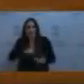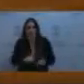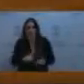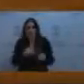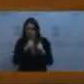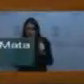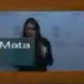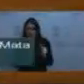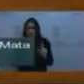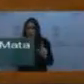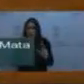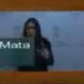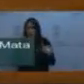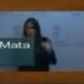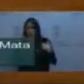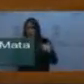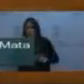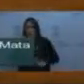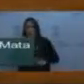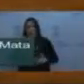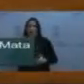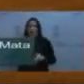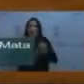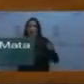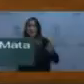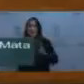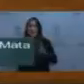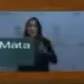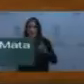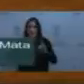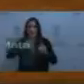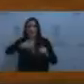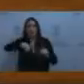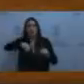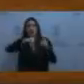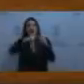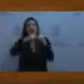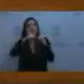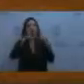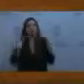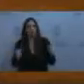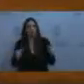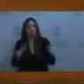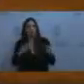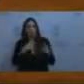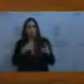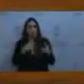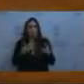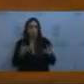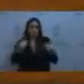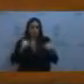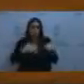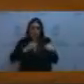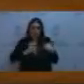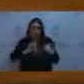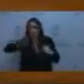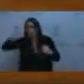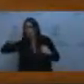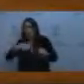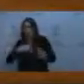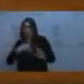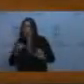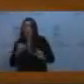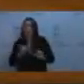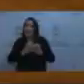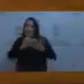de competencia ineludible que es el territorial. Bastante tenemos ya en Asturias para ocuparnos de otras competencias. Quede claro para